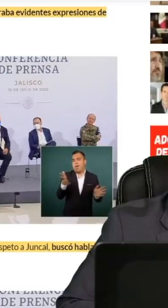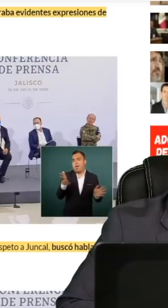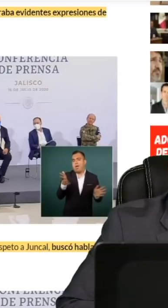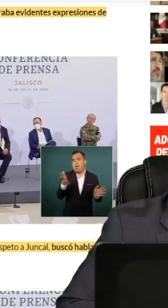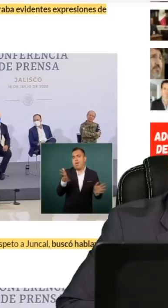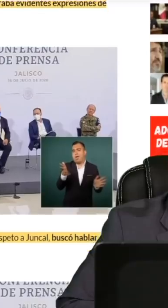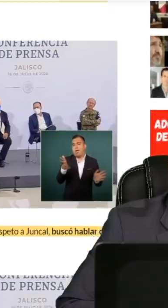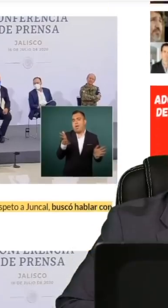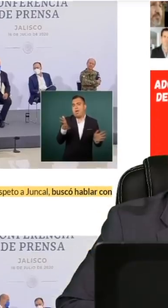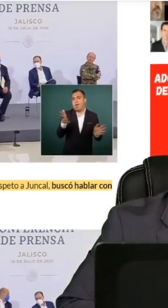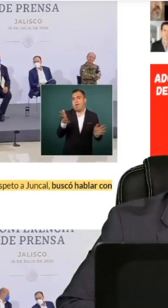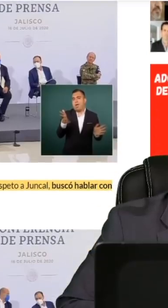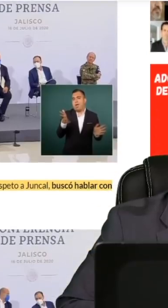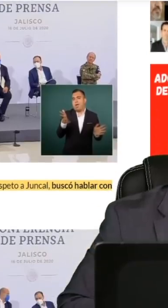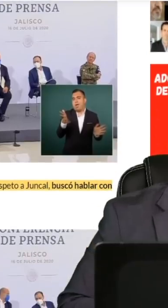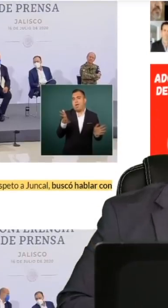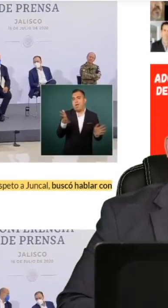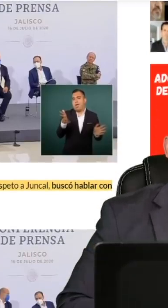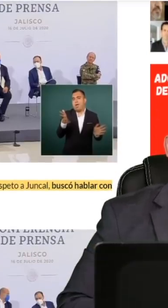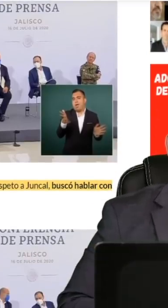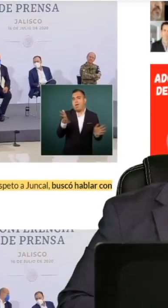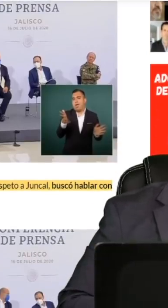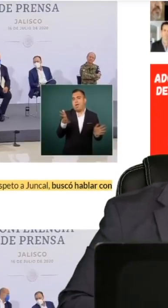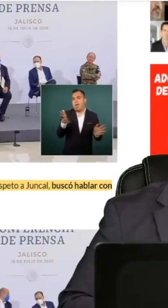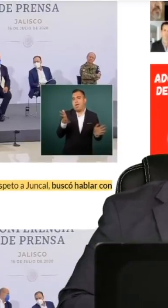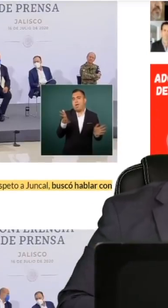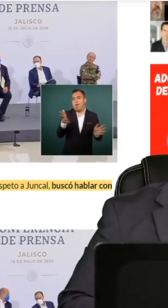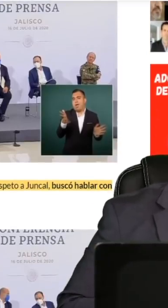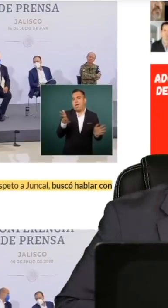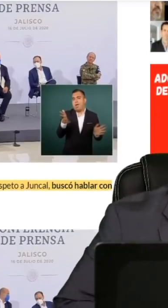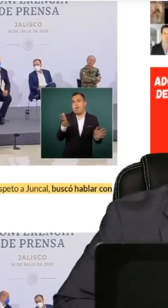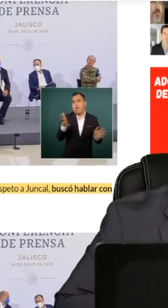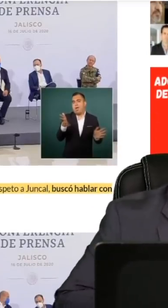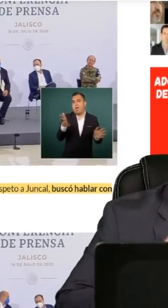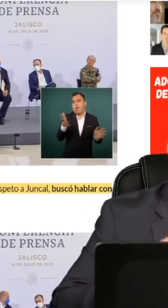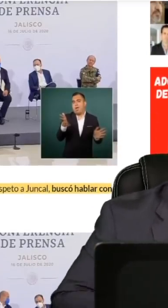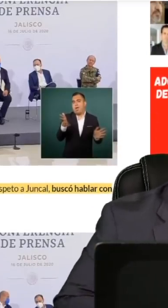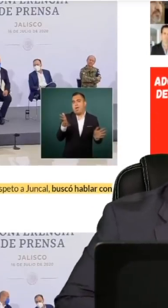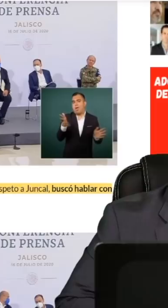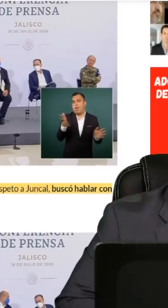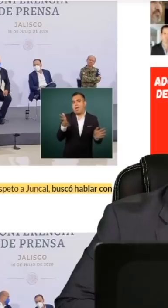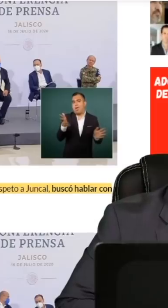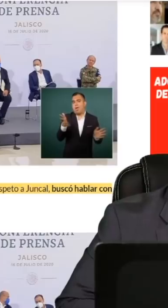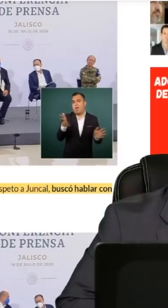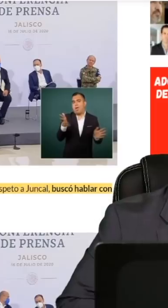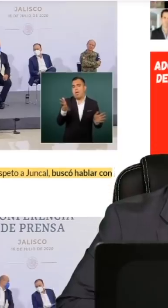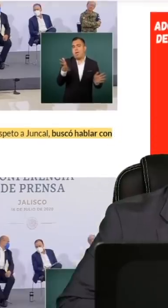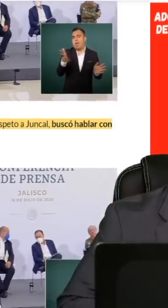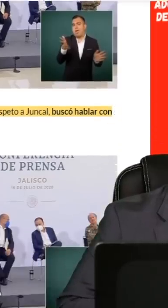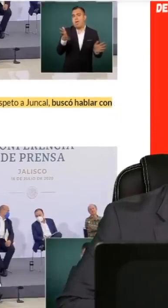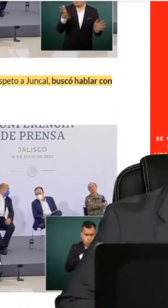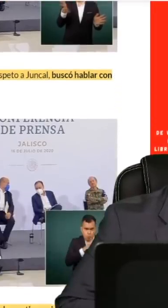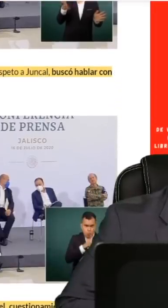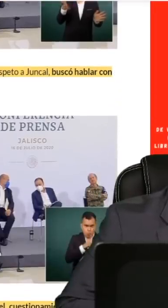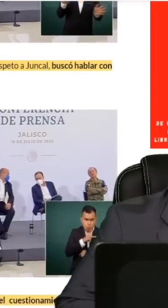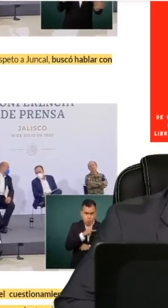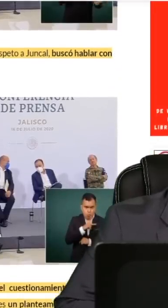de evidente enojo y con la cara como que tenía una dificultad para hacer del baño